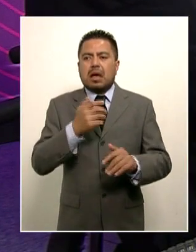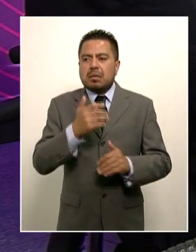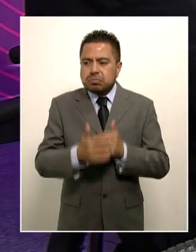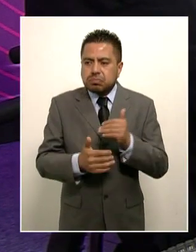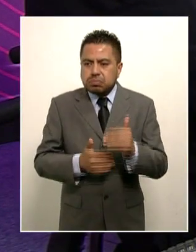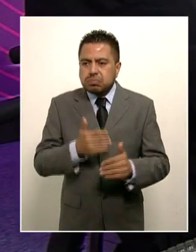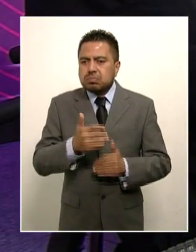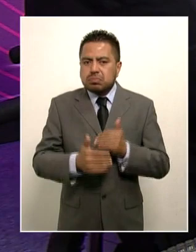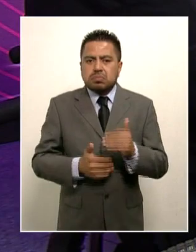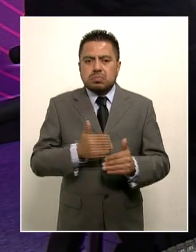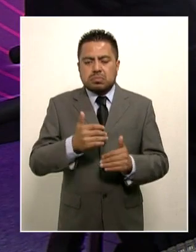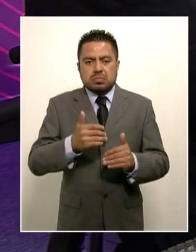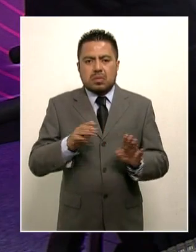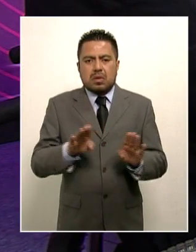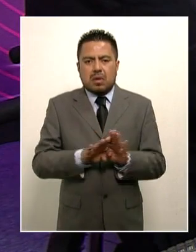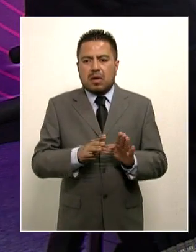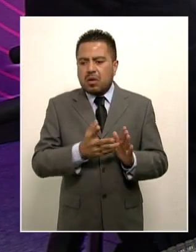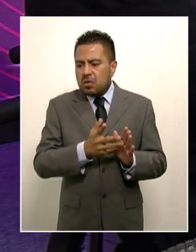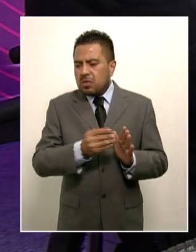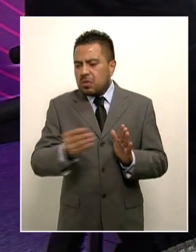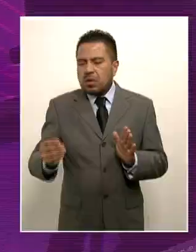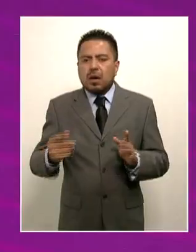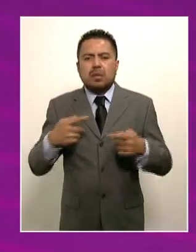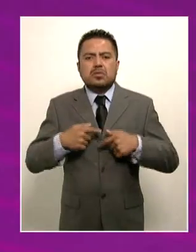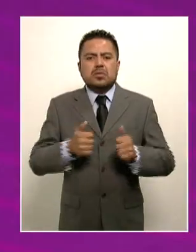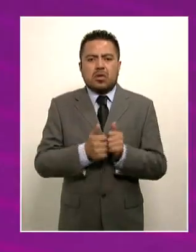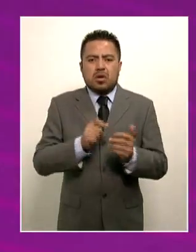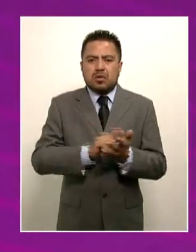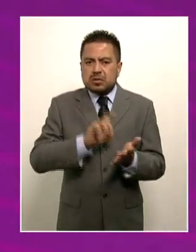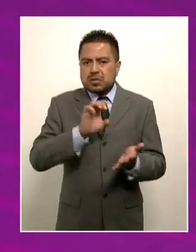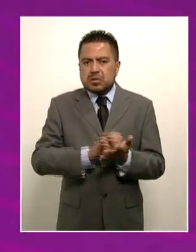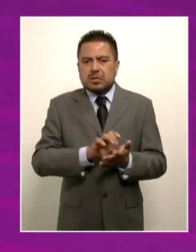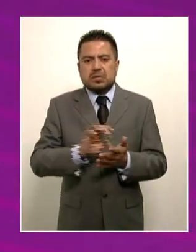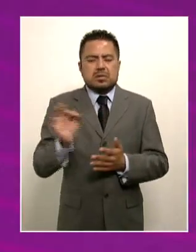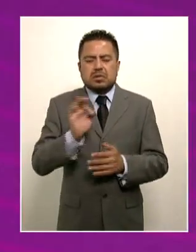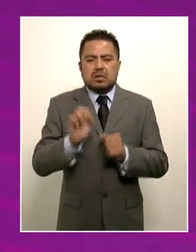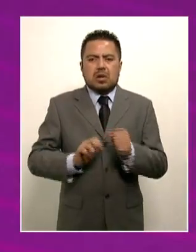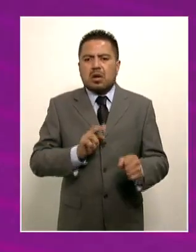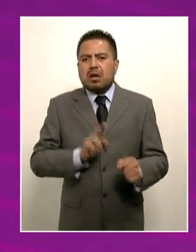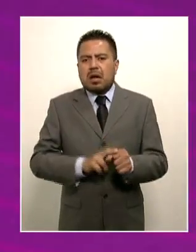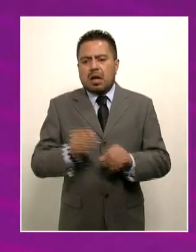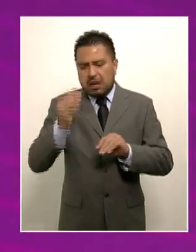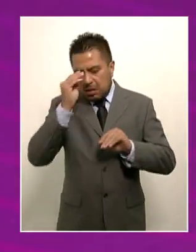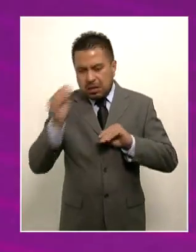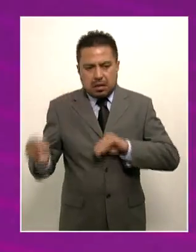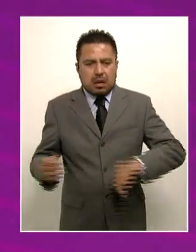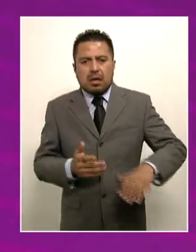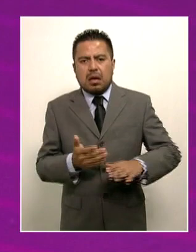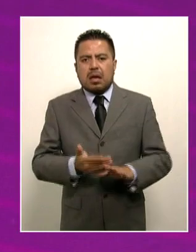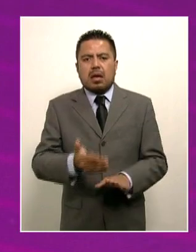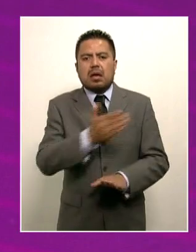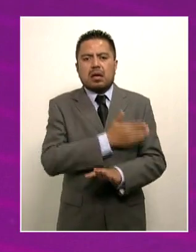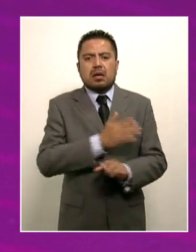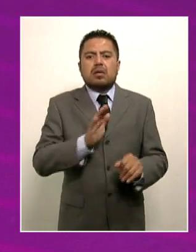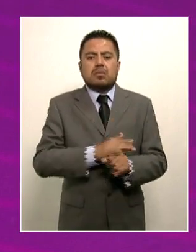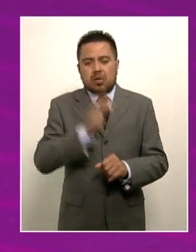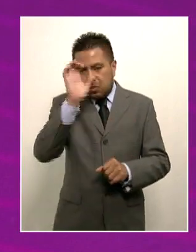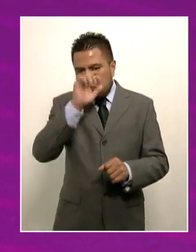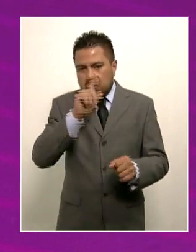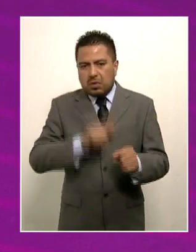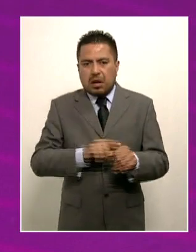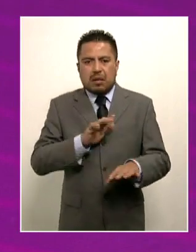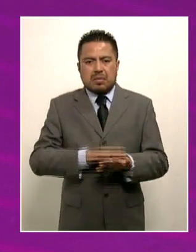constante, es un patrón que las personas con discapacidad pues regularmente somos dejadas atrás, ¿no? Porque hay una como cultura